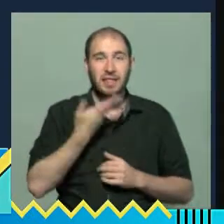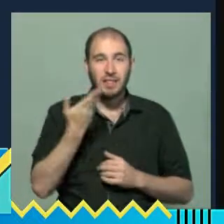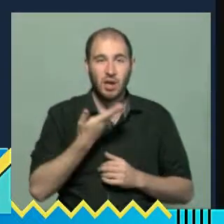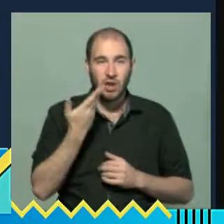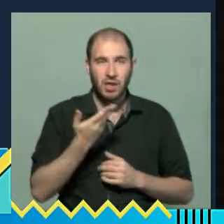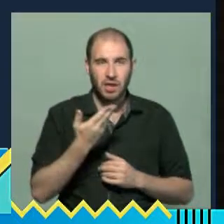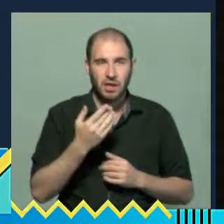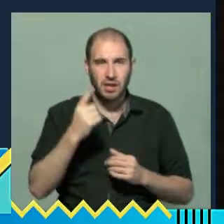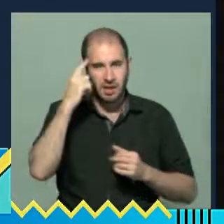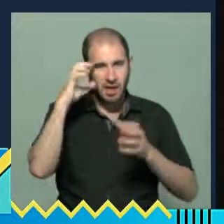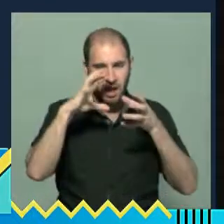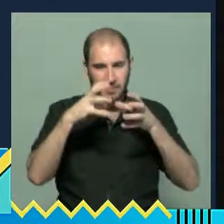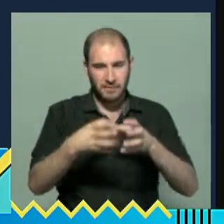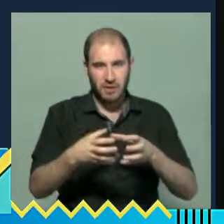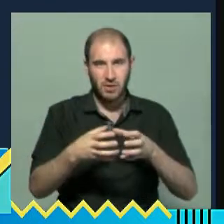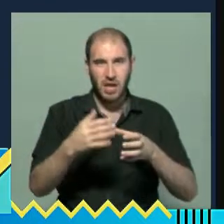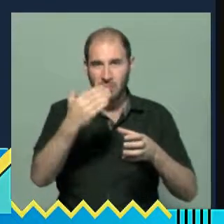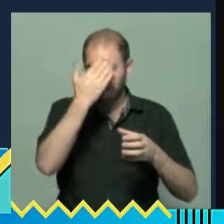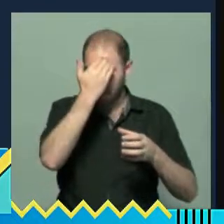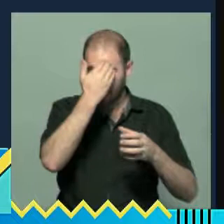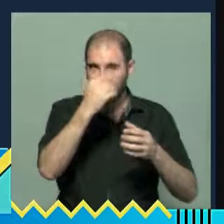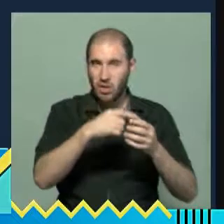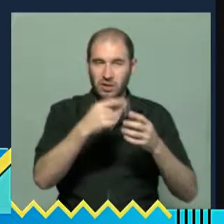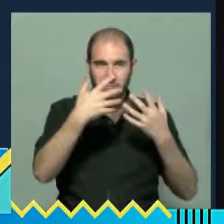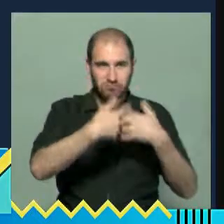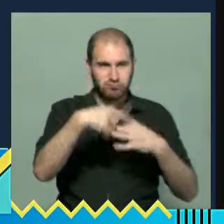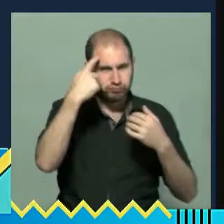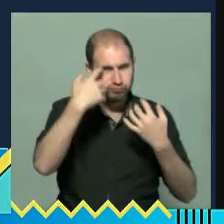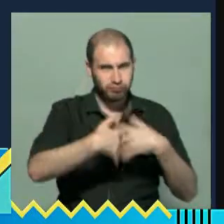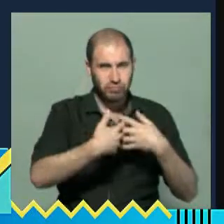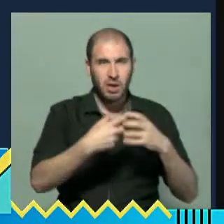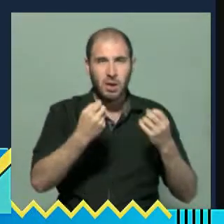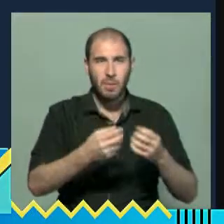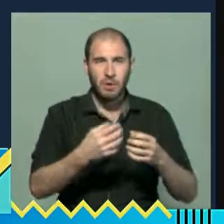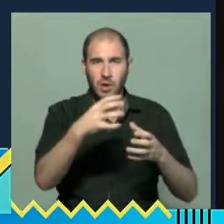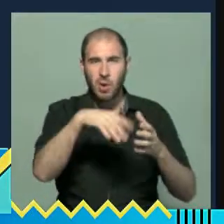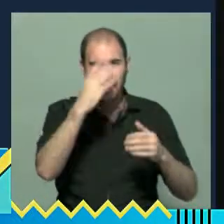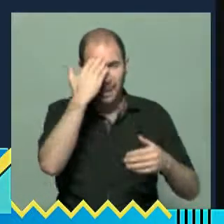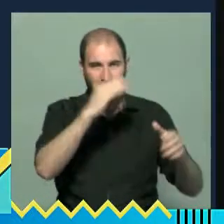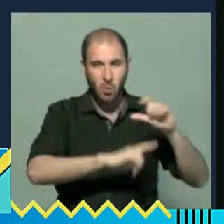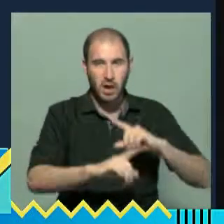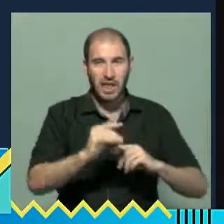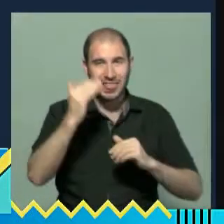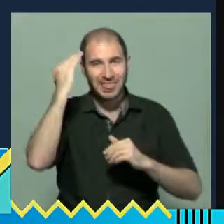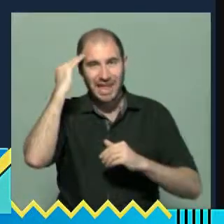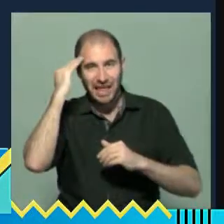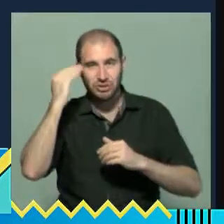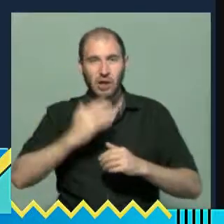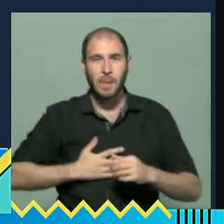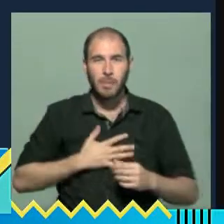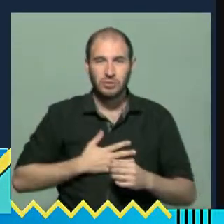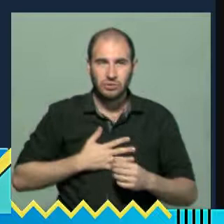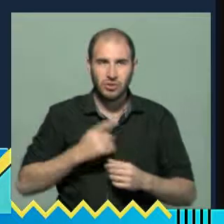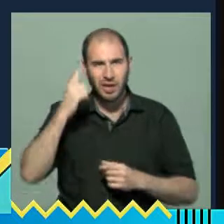la hemisfericidad, de que el hemisferio izquierdo era el lógico, racional, porque estaba el área del lenguaje, y el derecho era el emocional